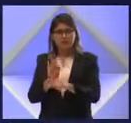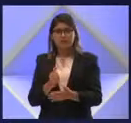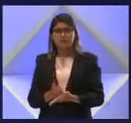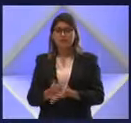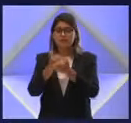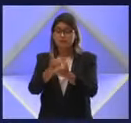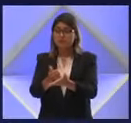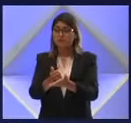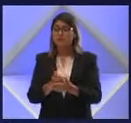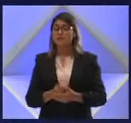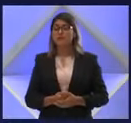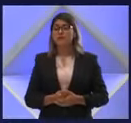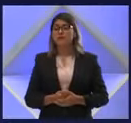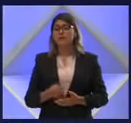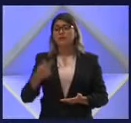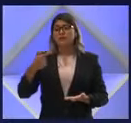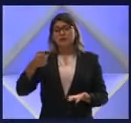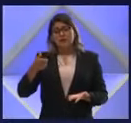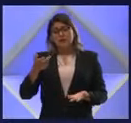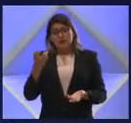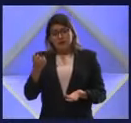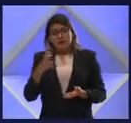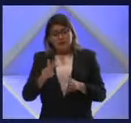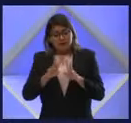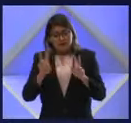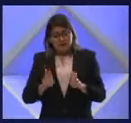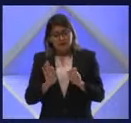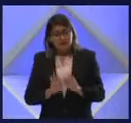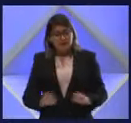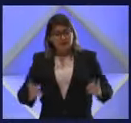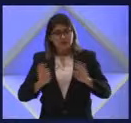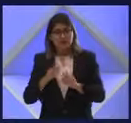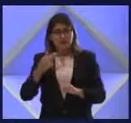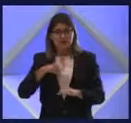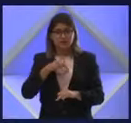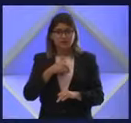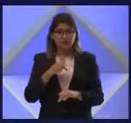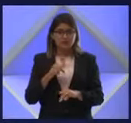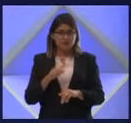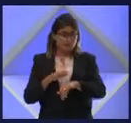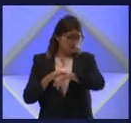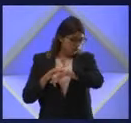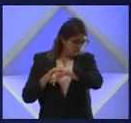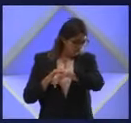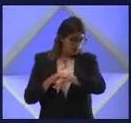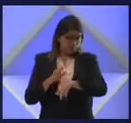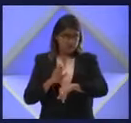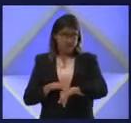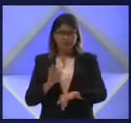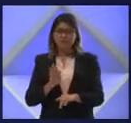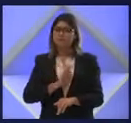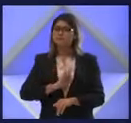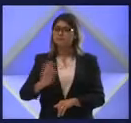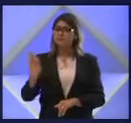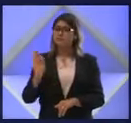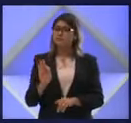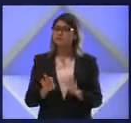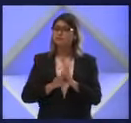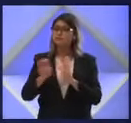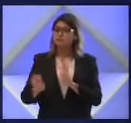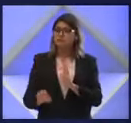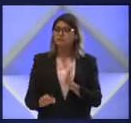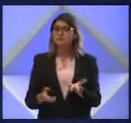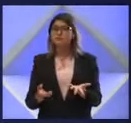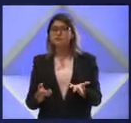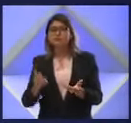podía llevar nos podía llevar a hablar ampliamente de esto en energía seminal en exploración